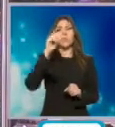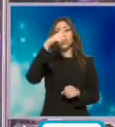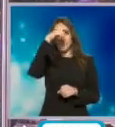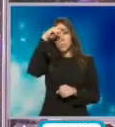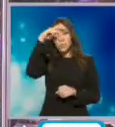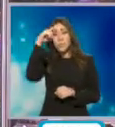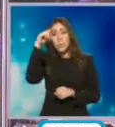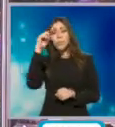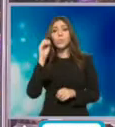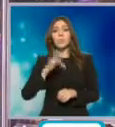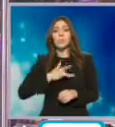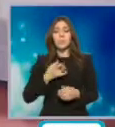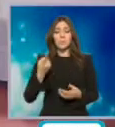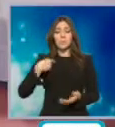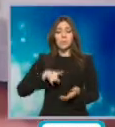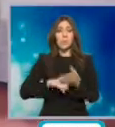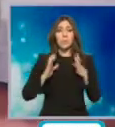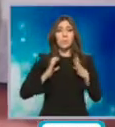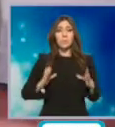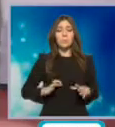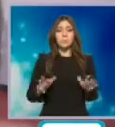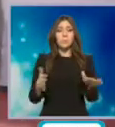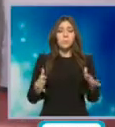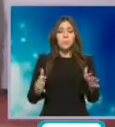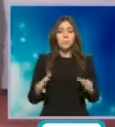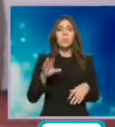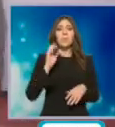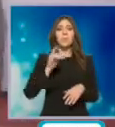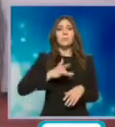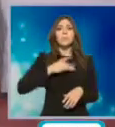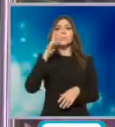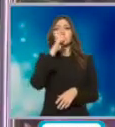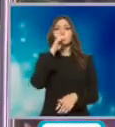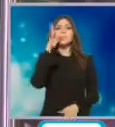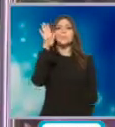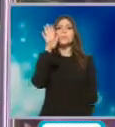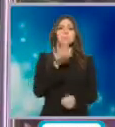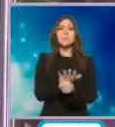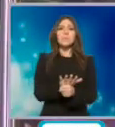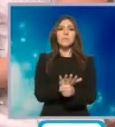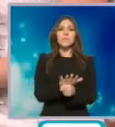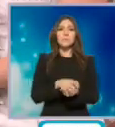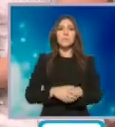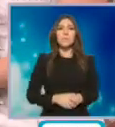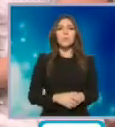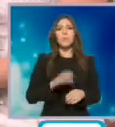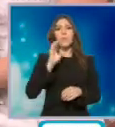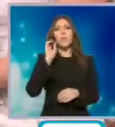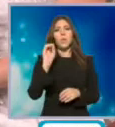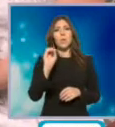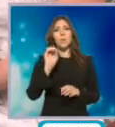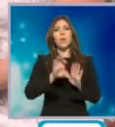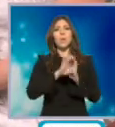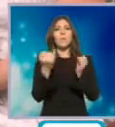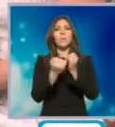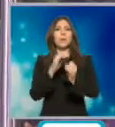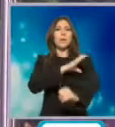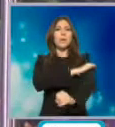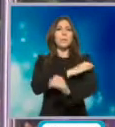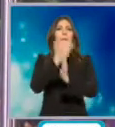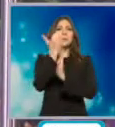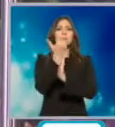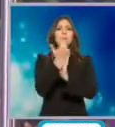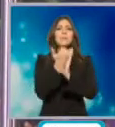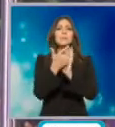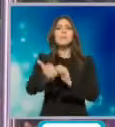sudoración, temblores, como sensación de ahogo, ¿no? De Como si asfixia. viniera una baja de presión, ¿puede ser? Se puede confundir